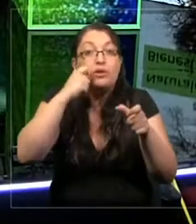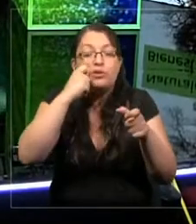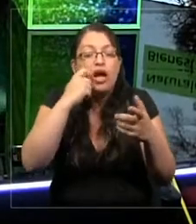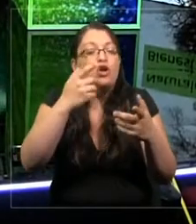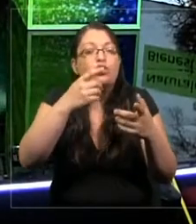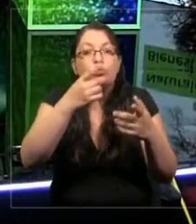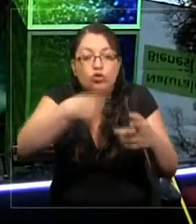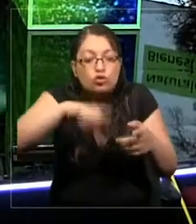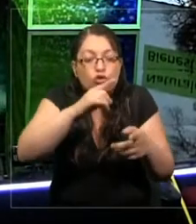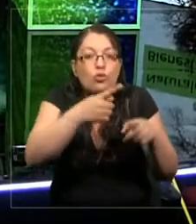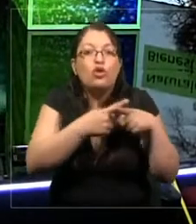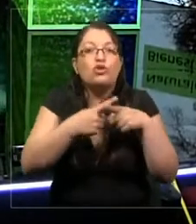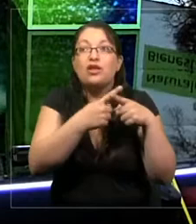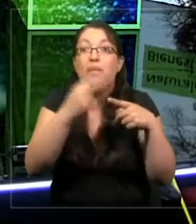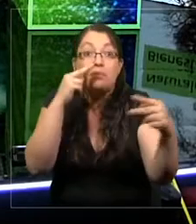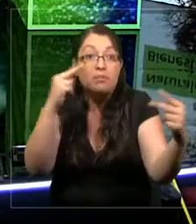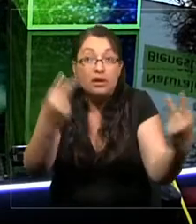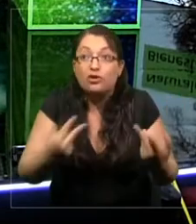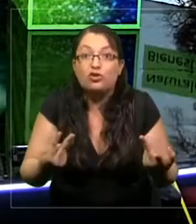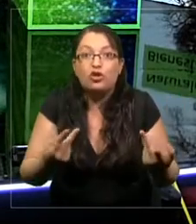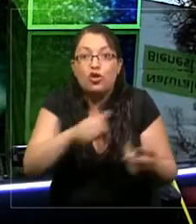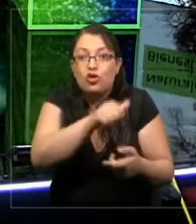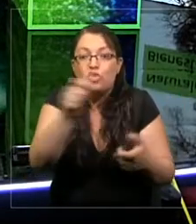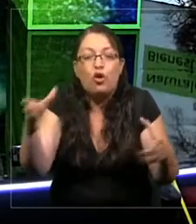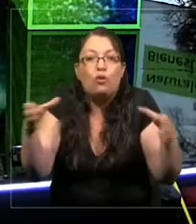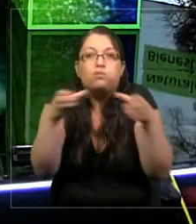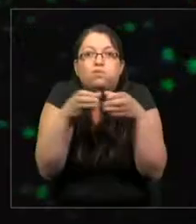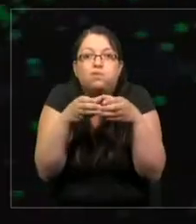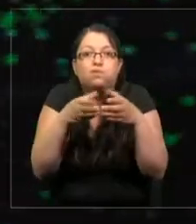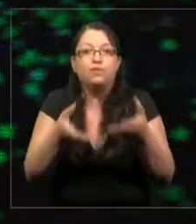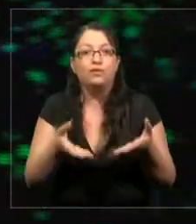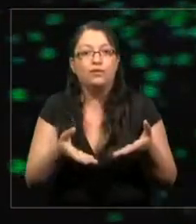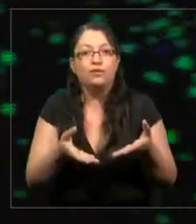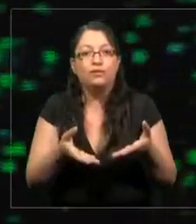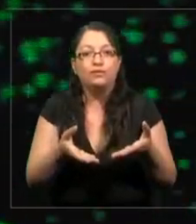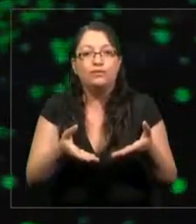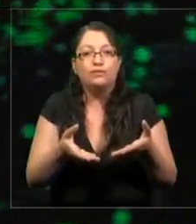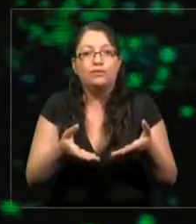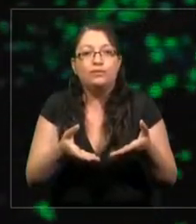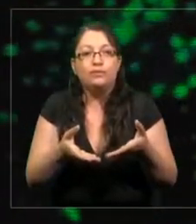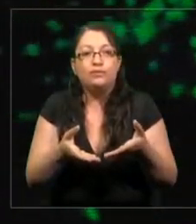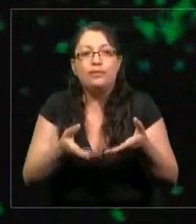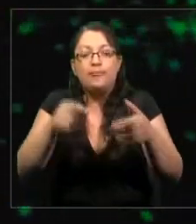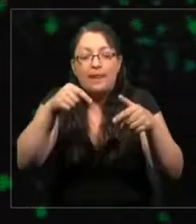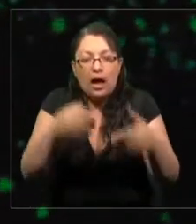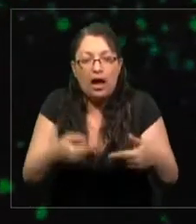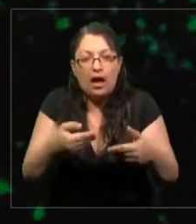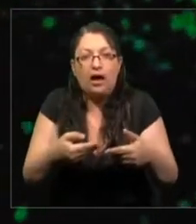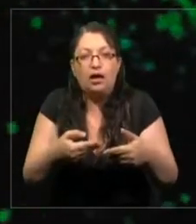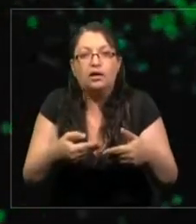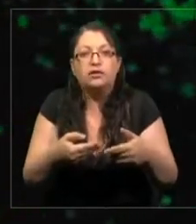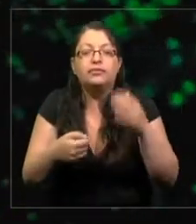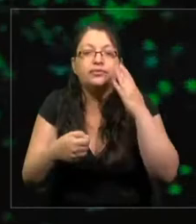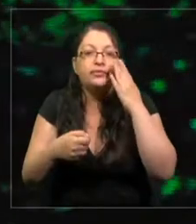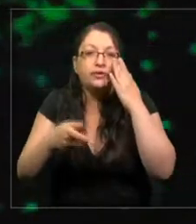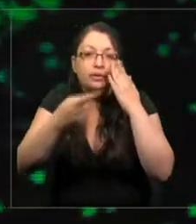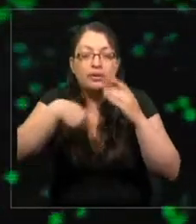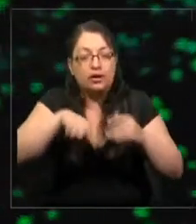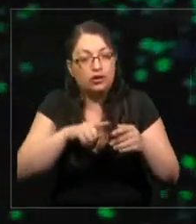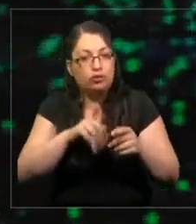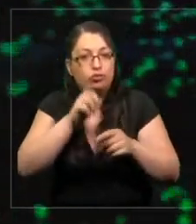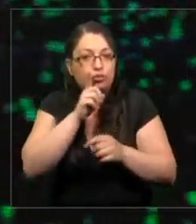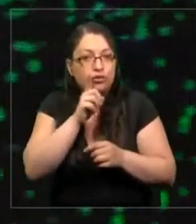sociales miren no a nosotros aquí todos juntos y apelotonado y para poder tener